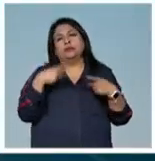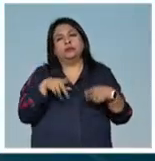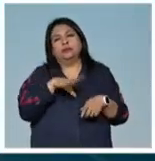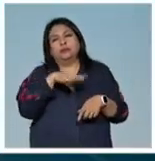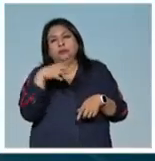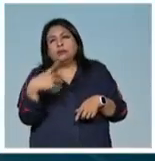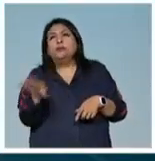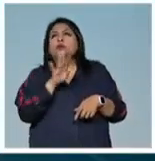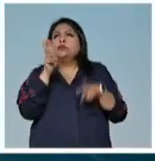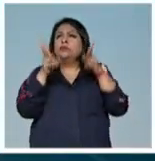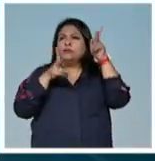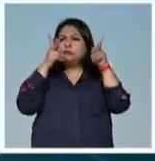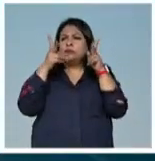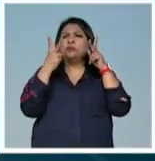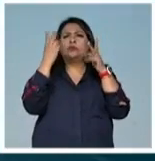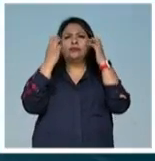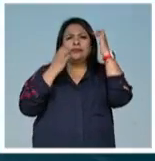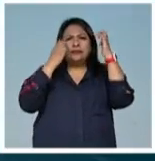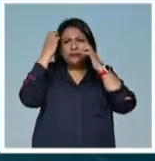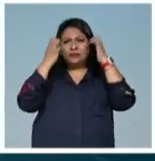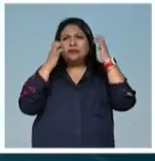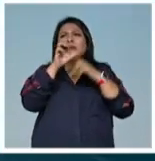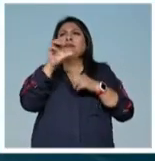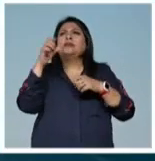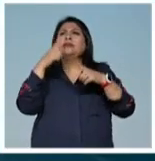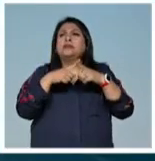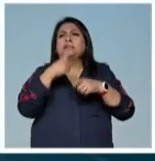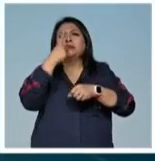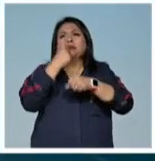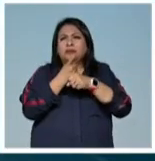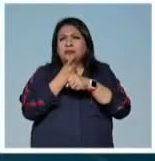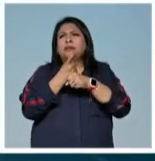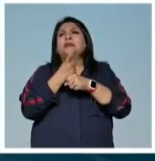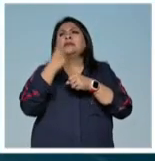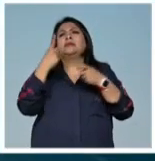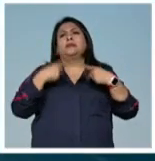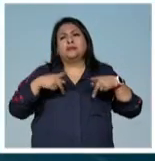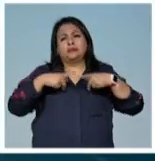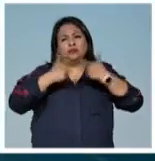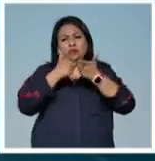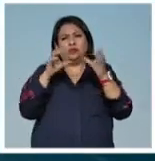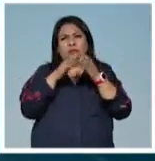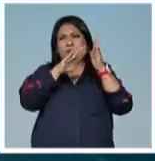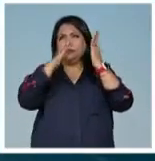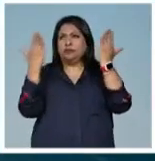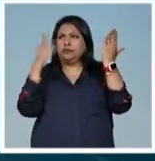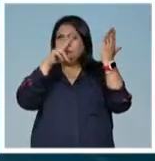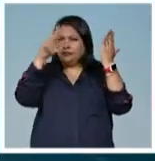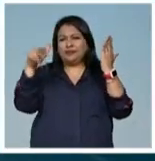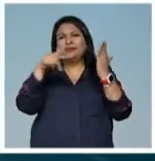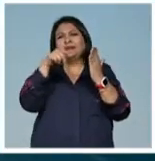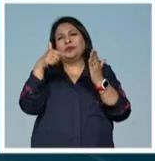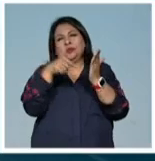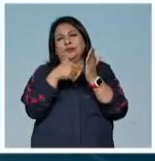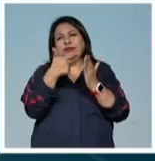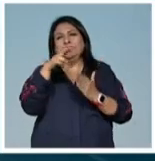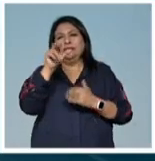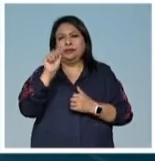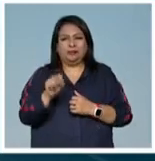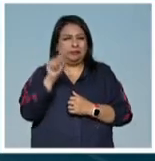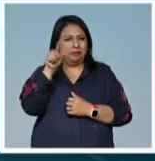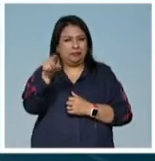general podrá visitar dos exposiciones alusivas a la primera camada de muralistas en la Galería del Sur de esa casa de